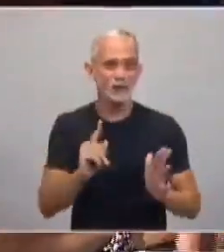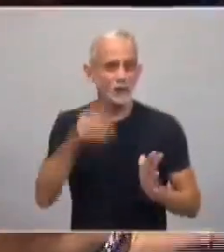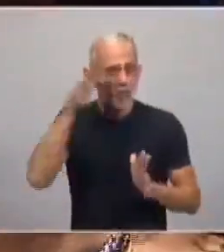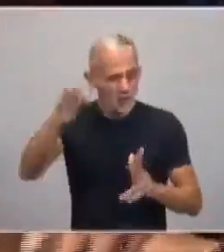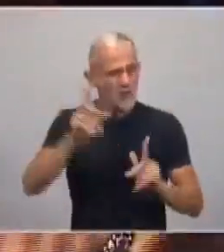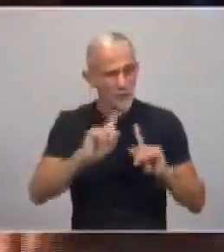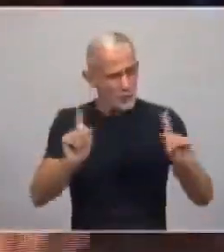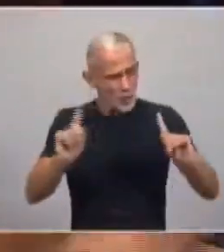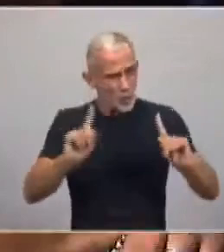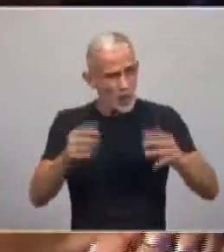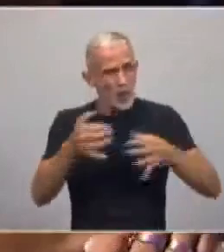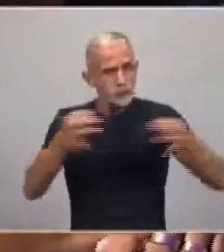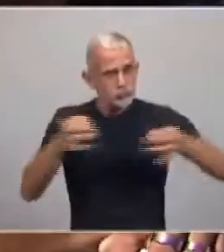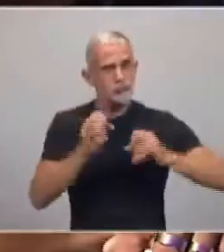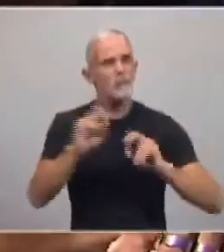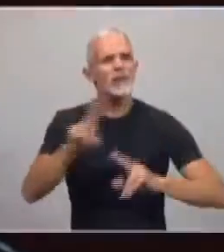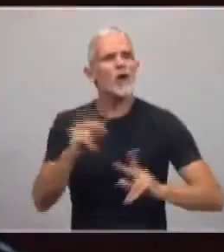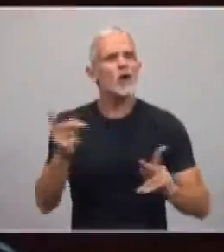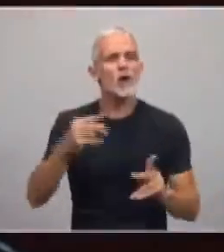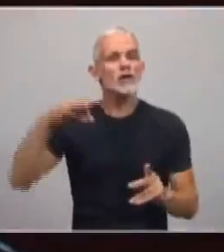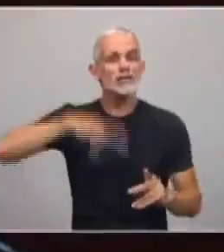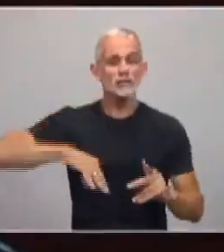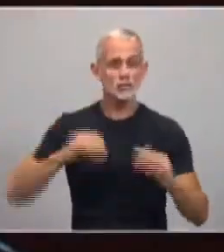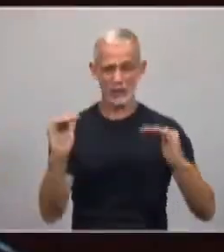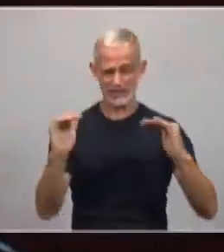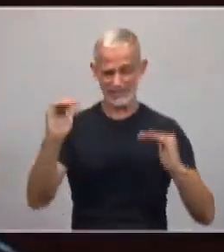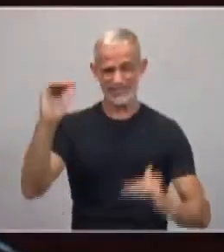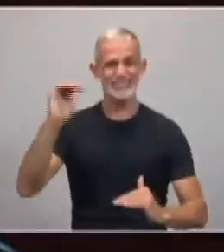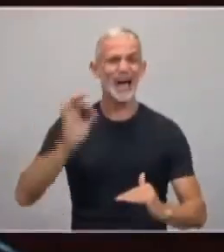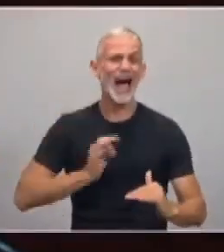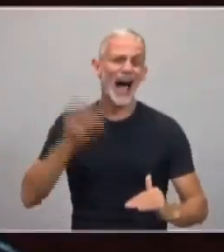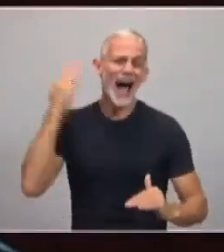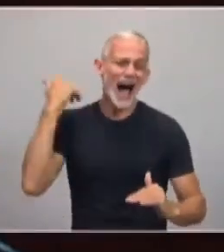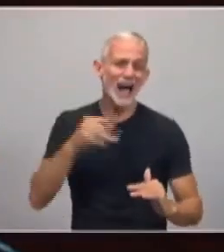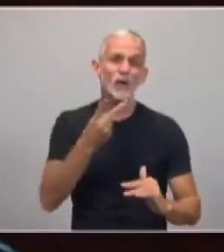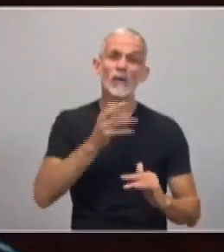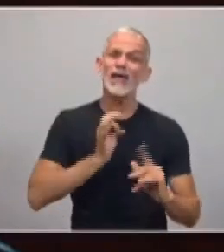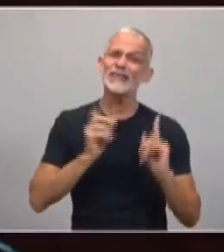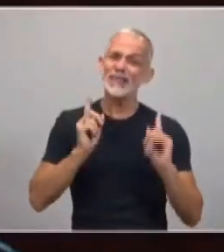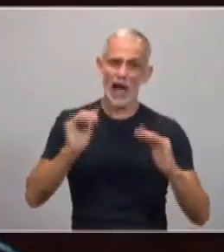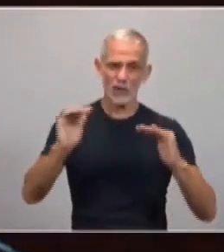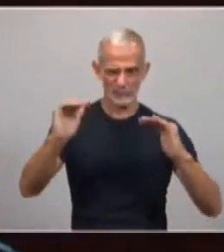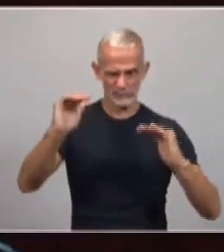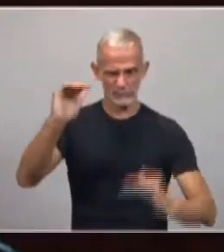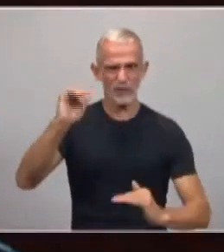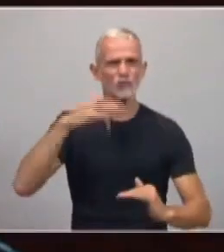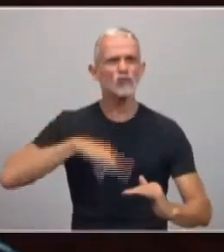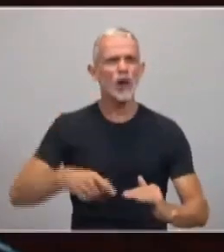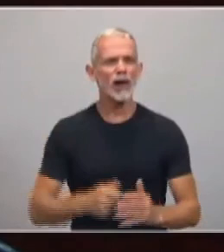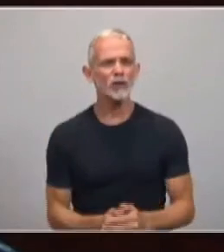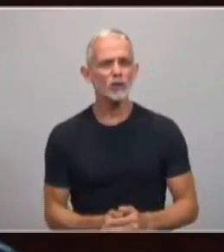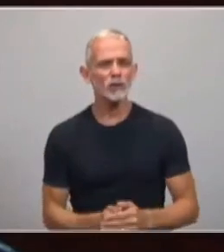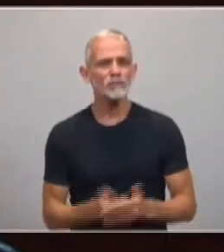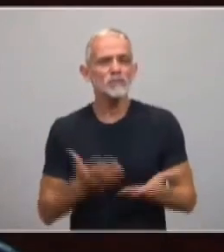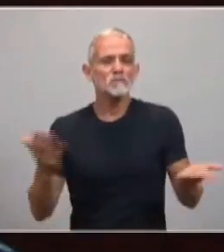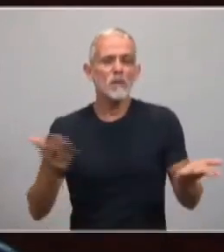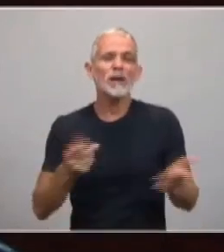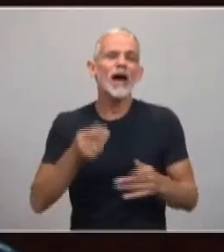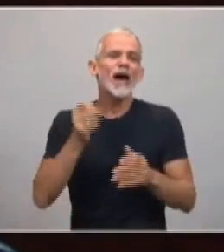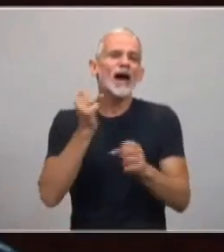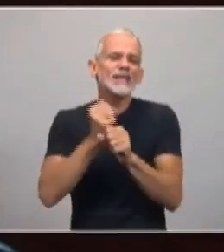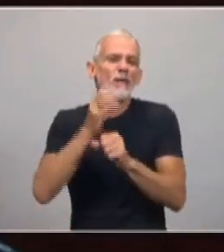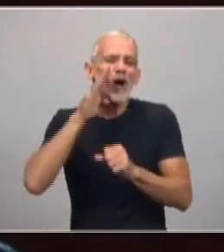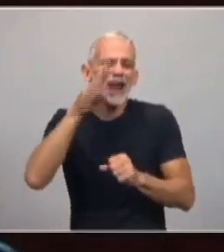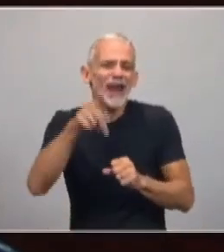exagero, el peor retroceso salarial en décadas con el cambio de gobierno. Para los informales